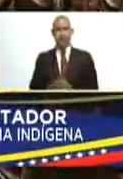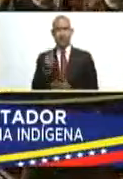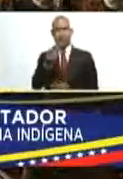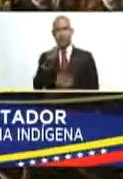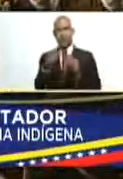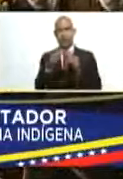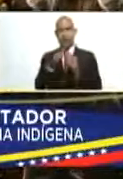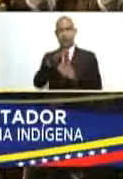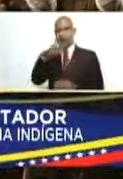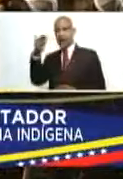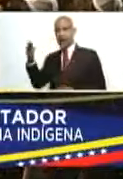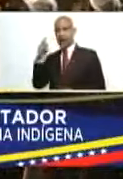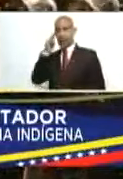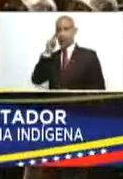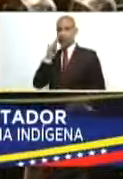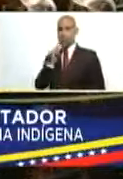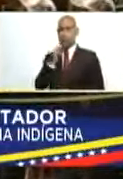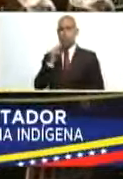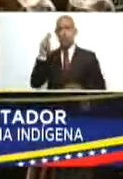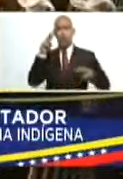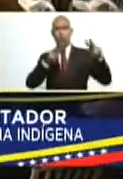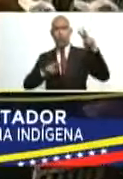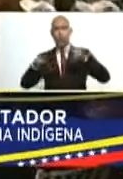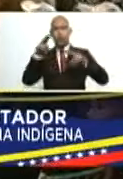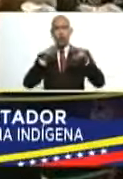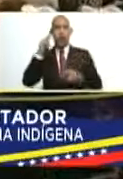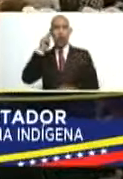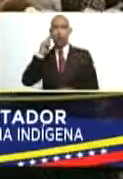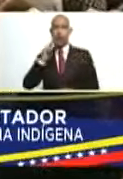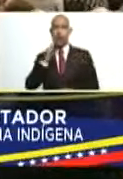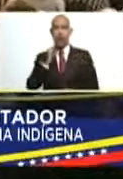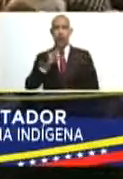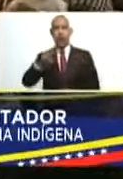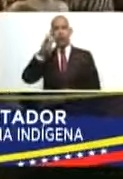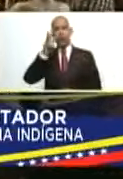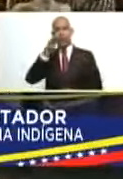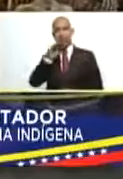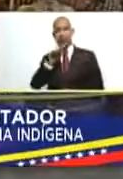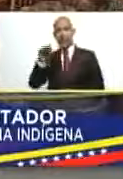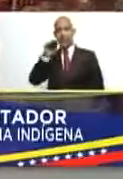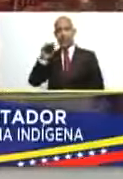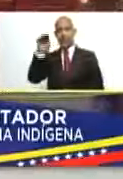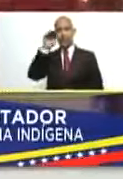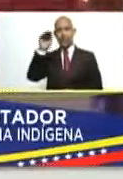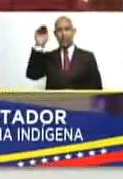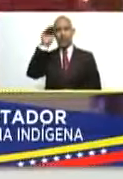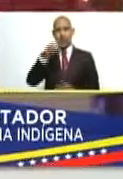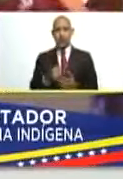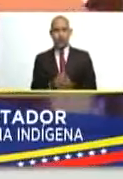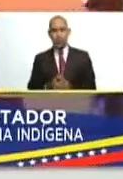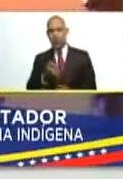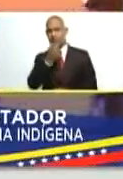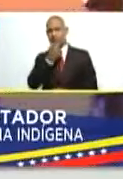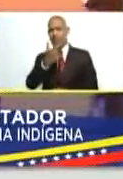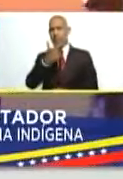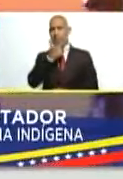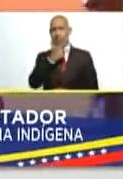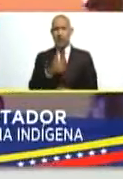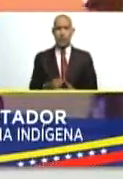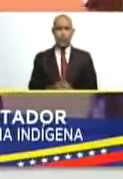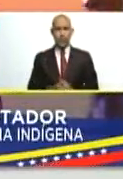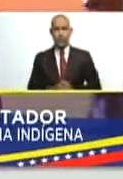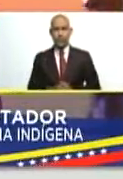de la casa del Libertador, el Museo Bolivariano con sus tres pisos, luciendo y brillando más que